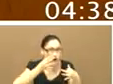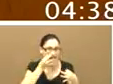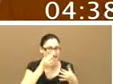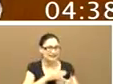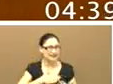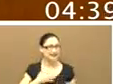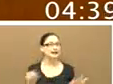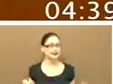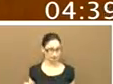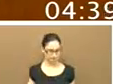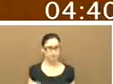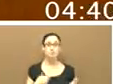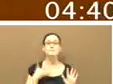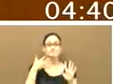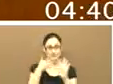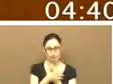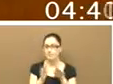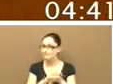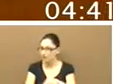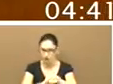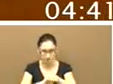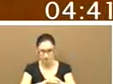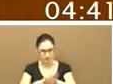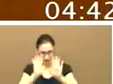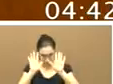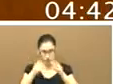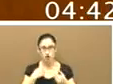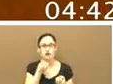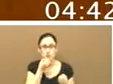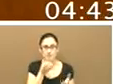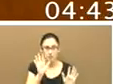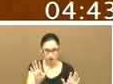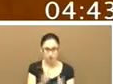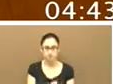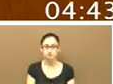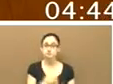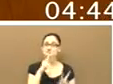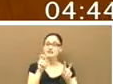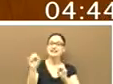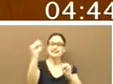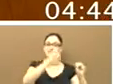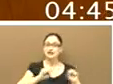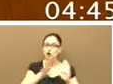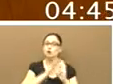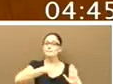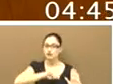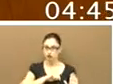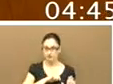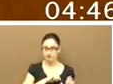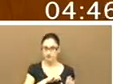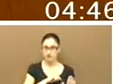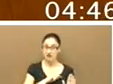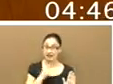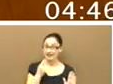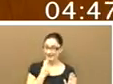y de lo que quiere decir. Pido disculpas si estoy prejuzgando. Pero cuando alguien habla de defender la Constitución española, yo creo que está hablando de